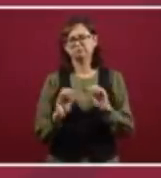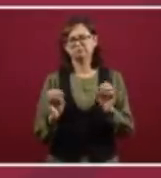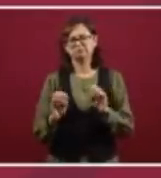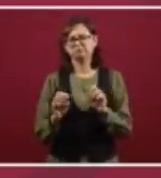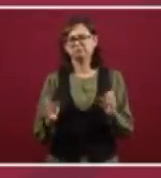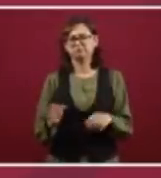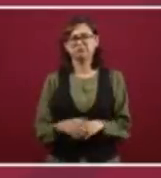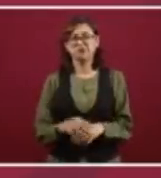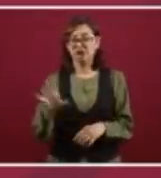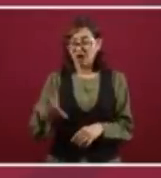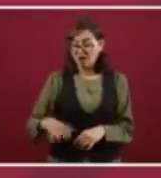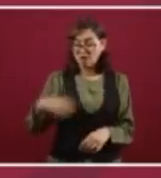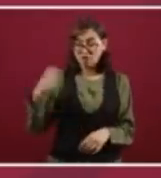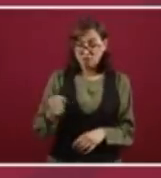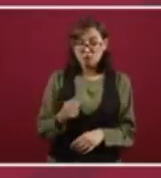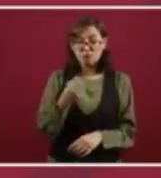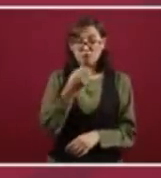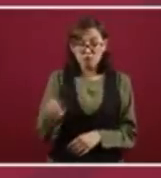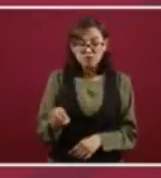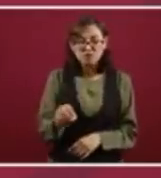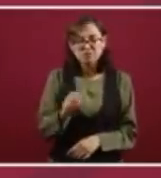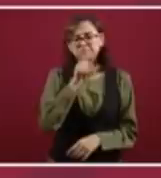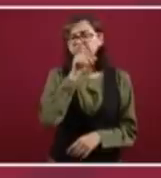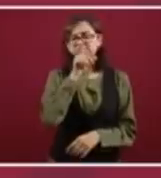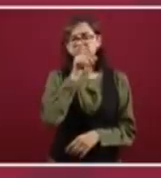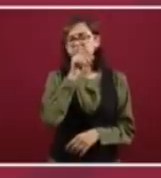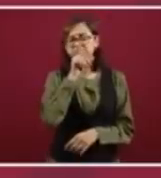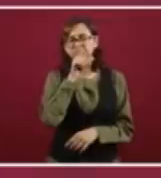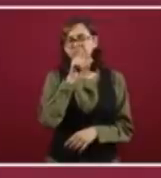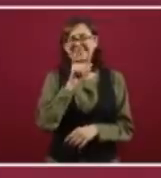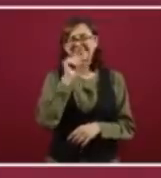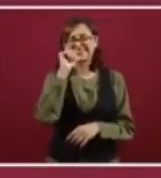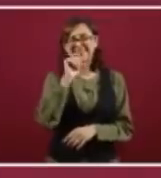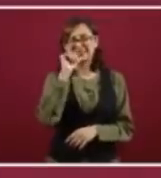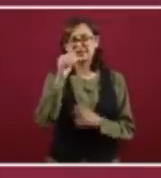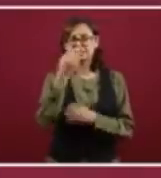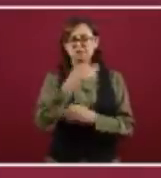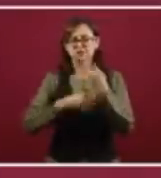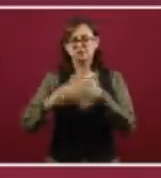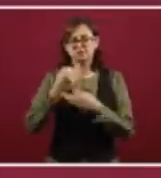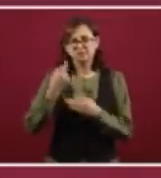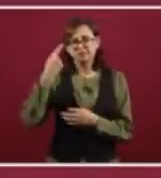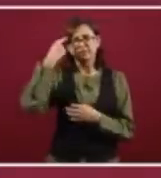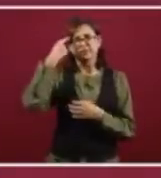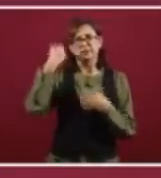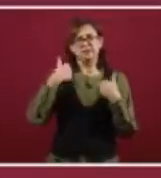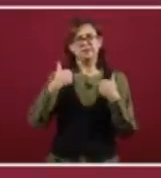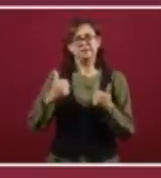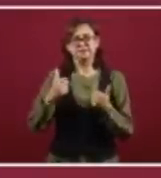nada por la fuerza, todo por la razón y el derecho.